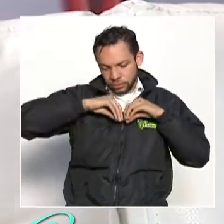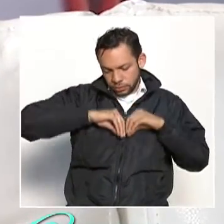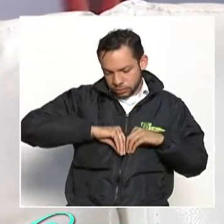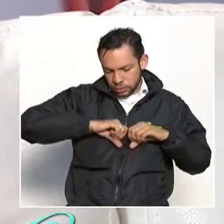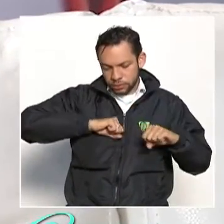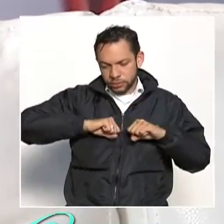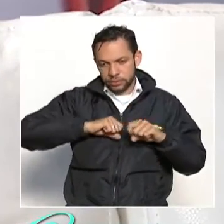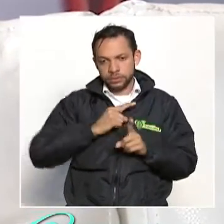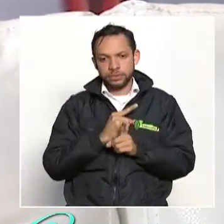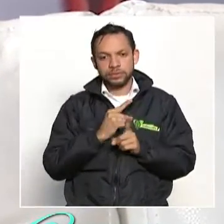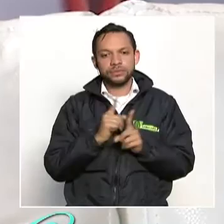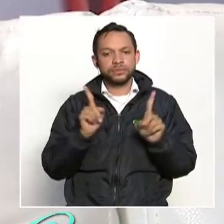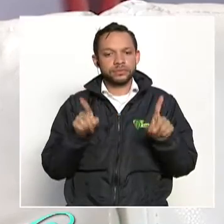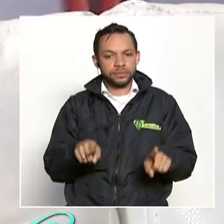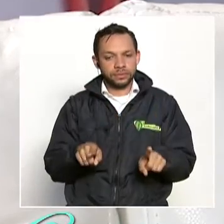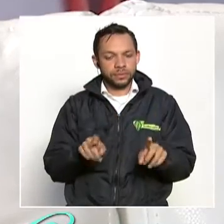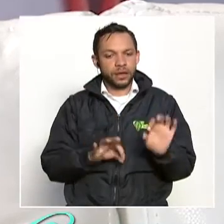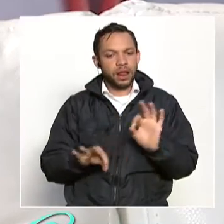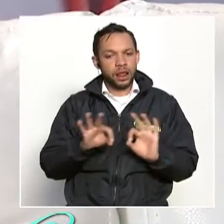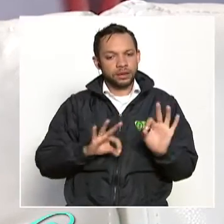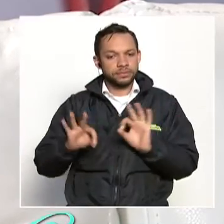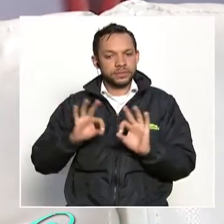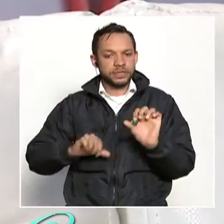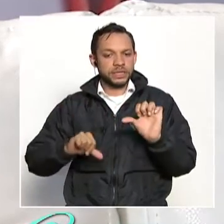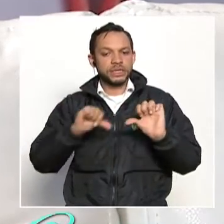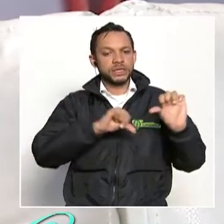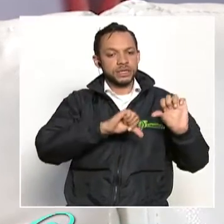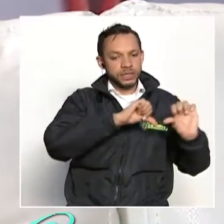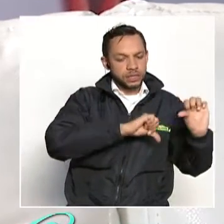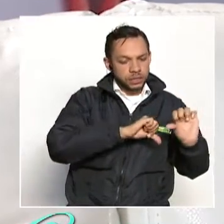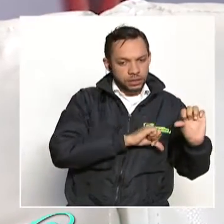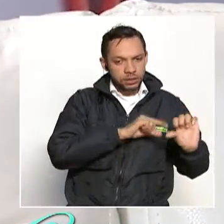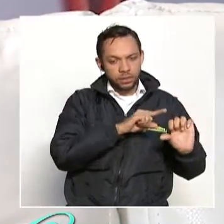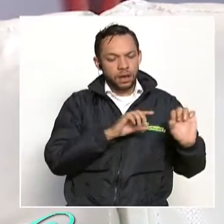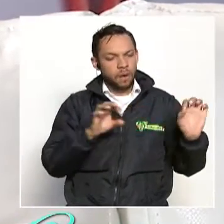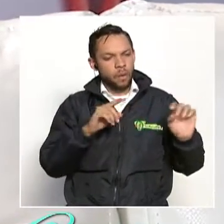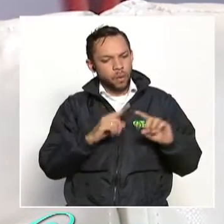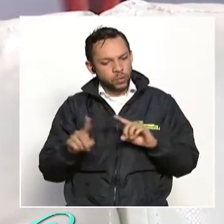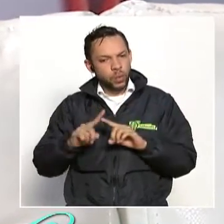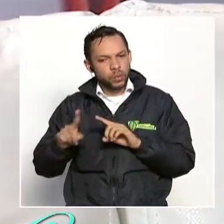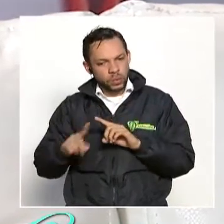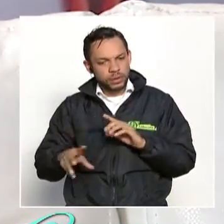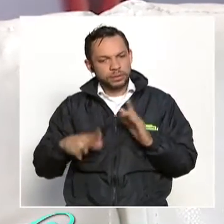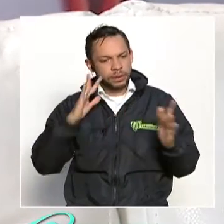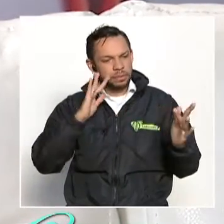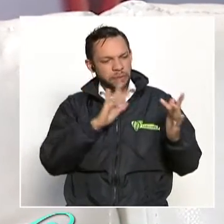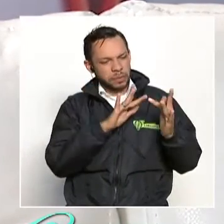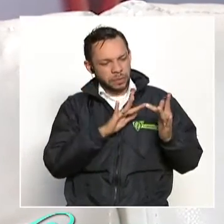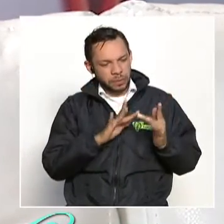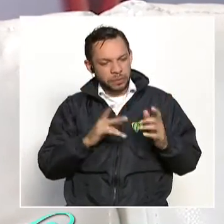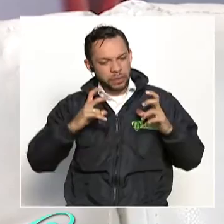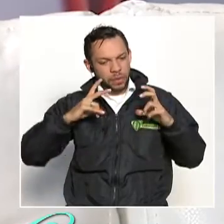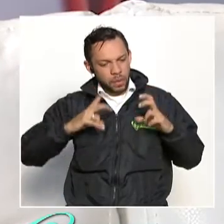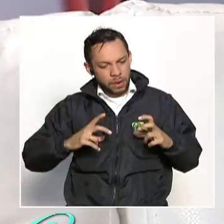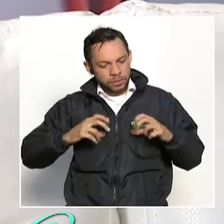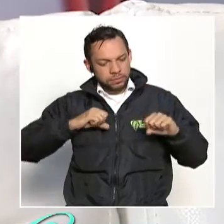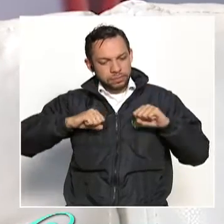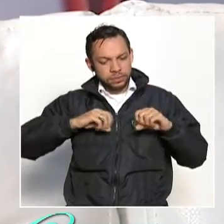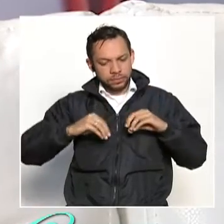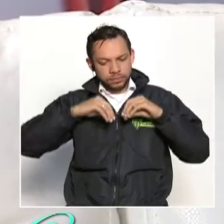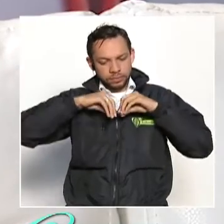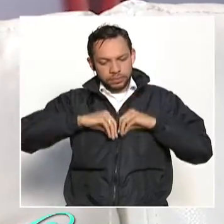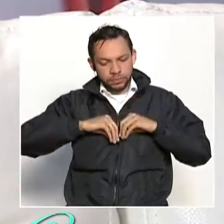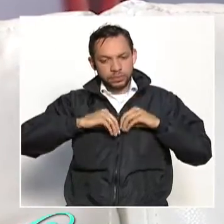etcétera. Hay un probiótico que es de Tecnoquímicas, el Leptavis, pero hay muchas otras firmas, en fin, con